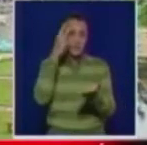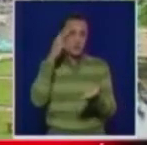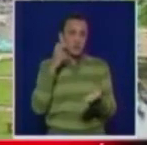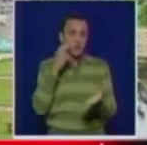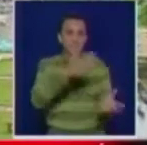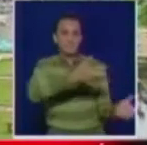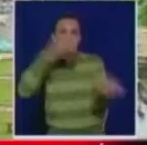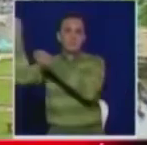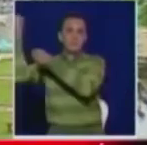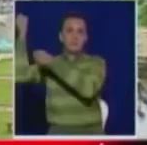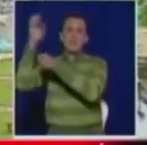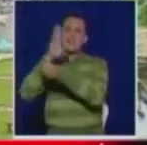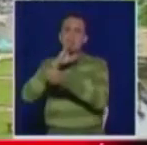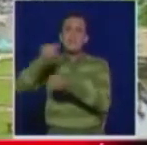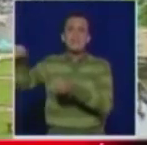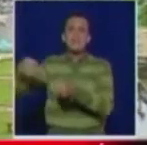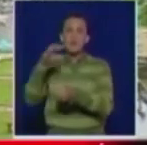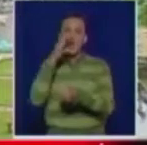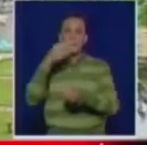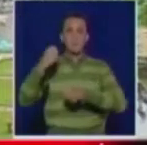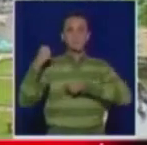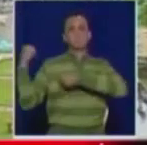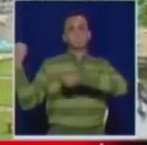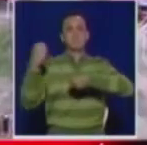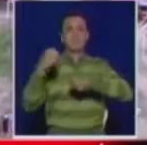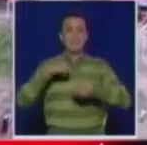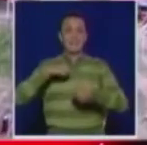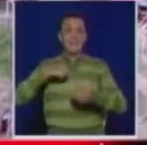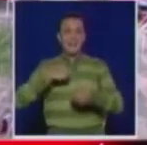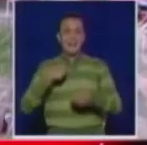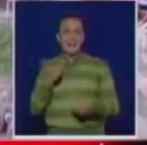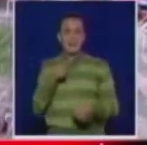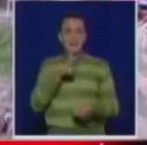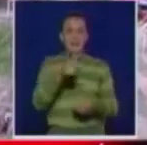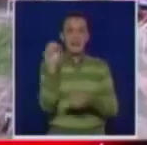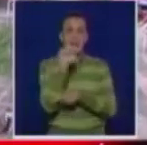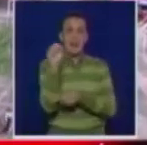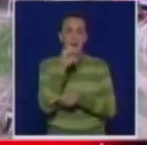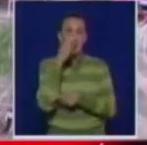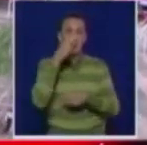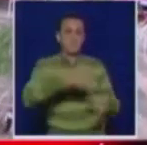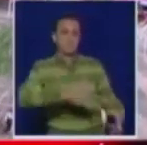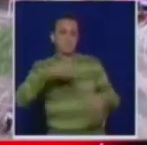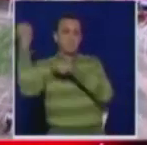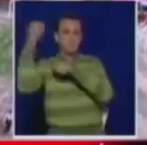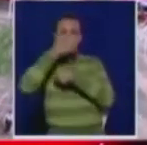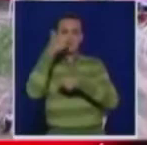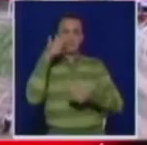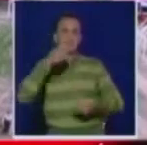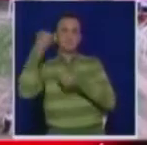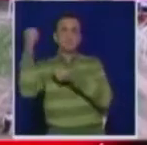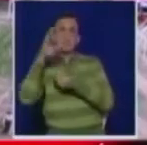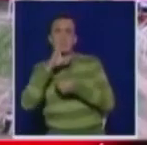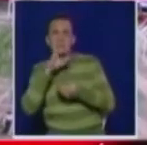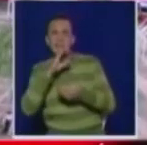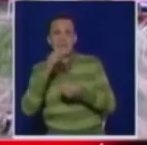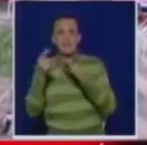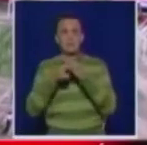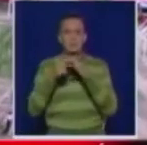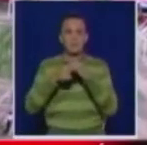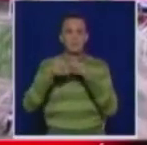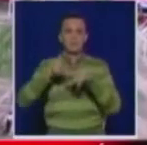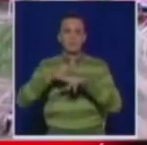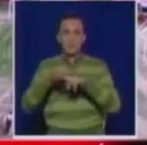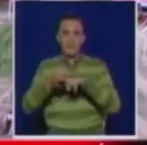por un grupo de hombres fuertemente armados que interceptaron el vehículo en el que circulaba. El exgobernador estaba en compañía de su esposa y una sobrina, que